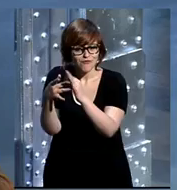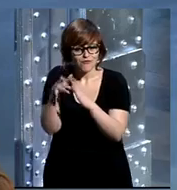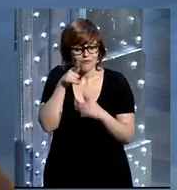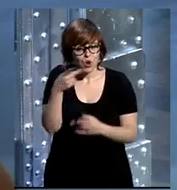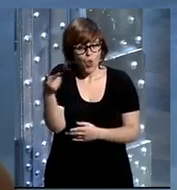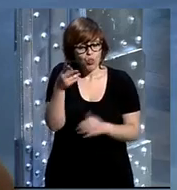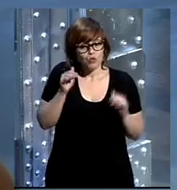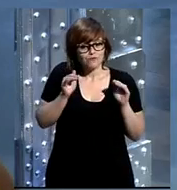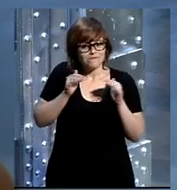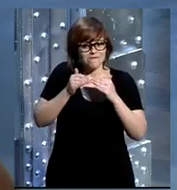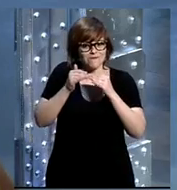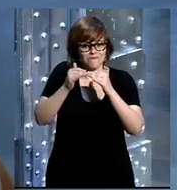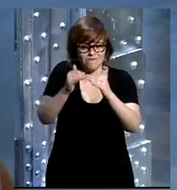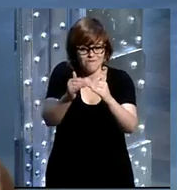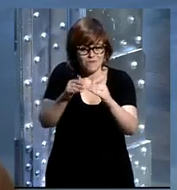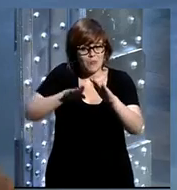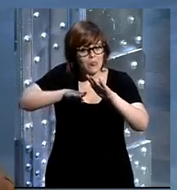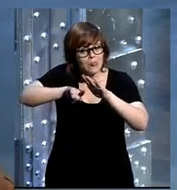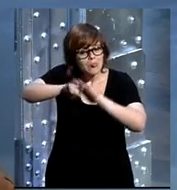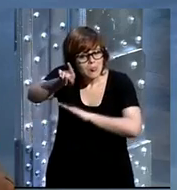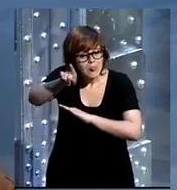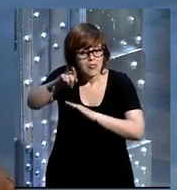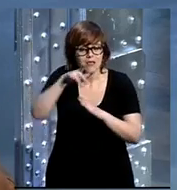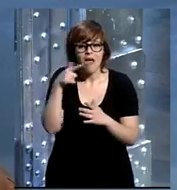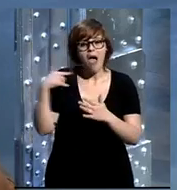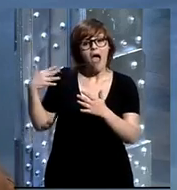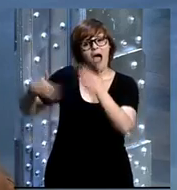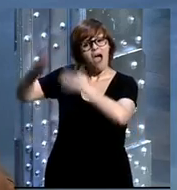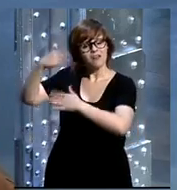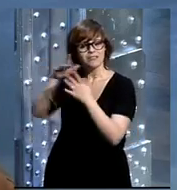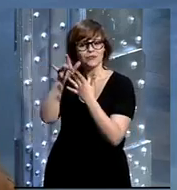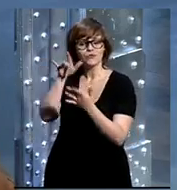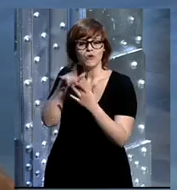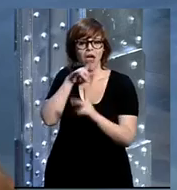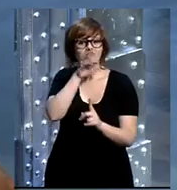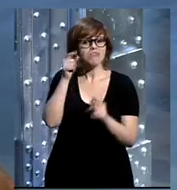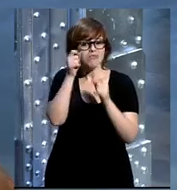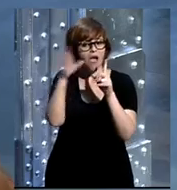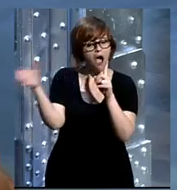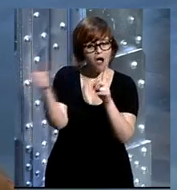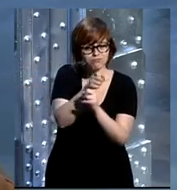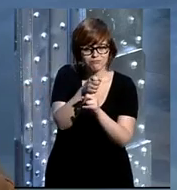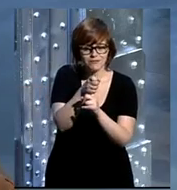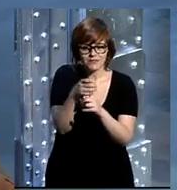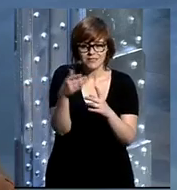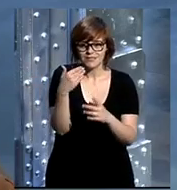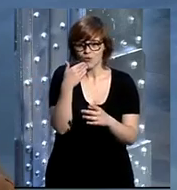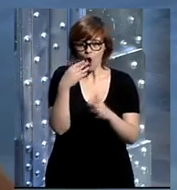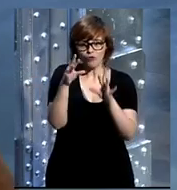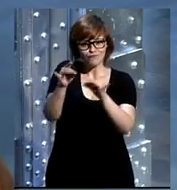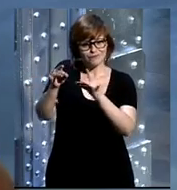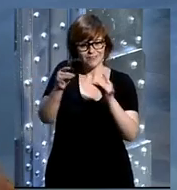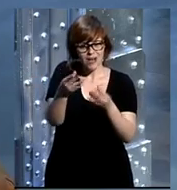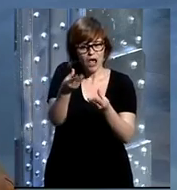de manera tangible y ahora se desarrollan de manera intangible. No quiere decir que se desarrollen